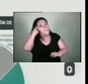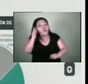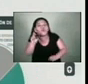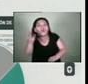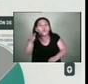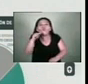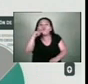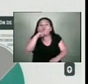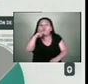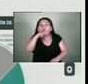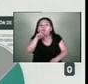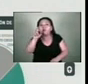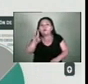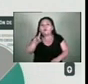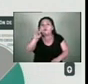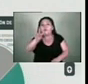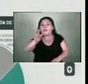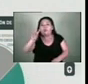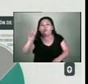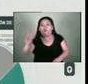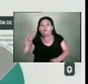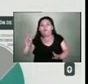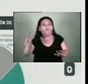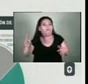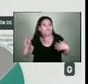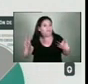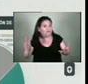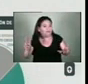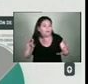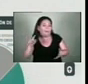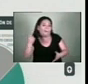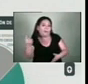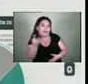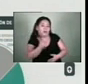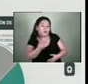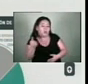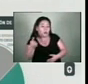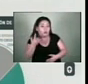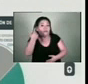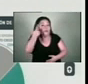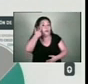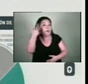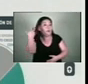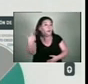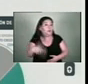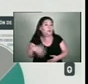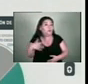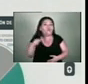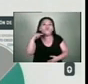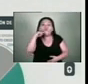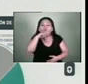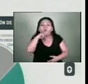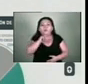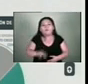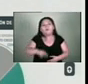rojo, 122. Ahí vemos la cantidad de personas que están en estado crítico, sí, es rojo,